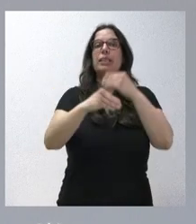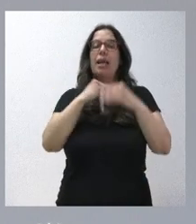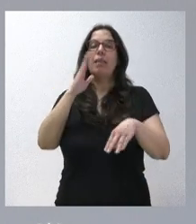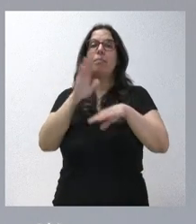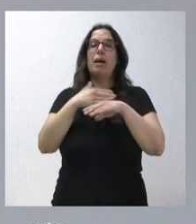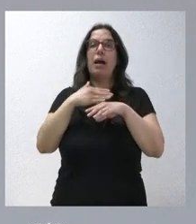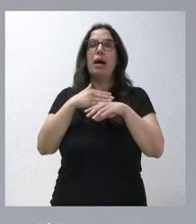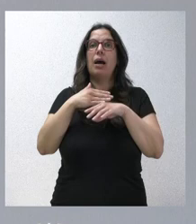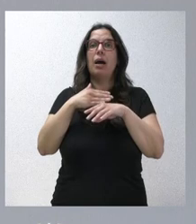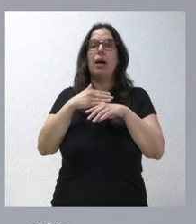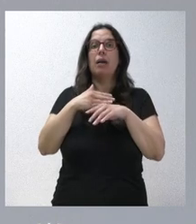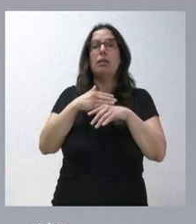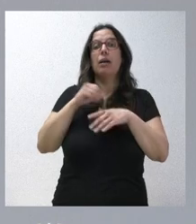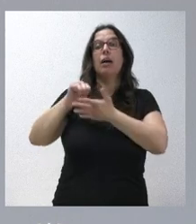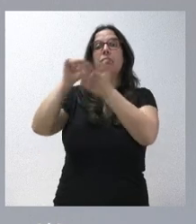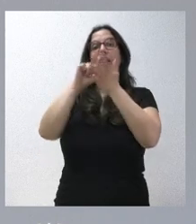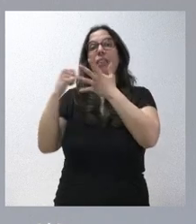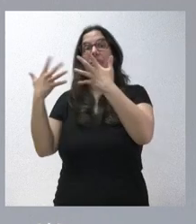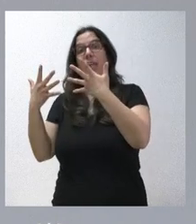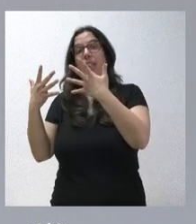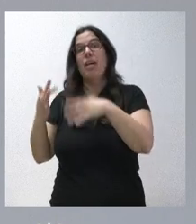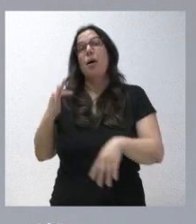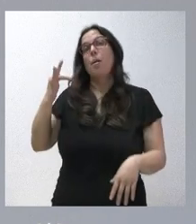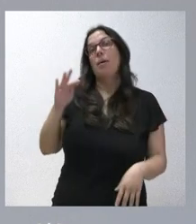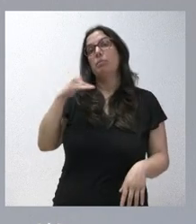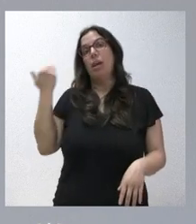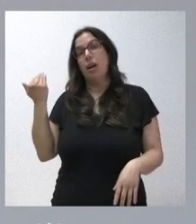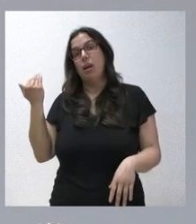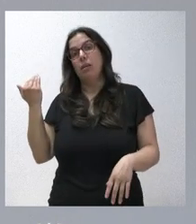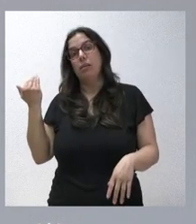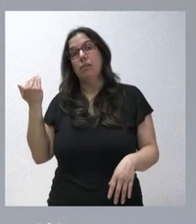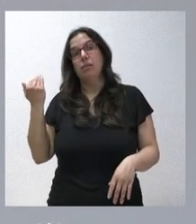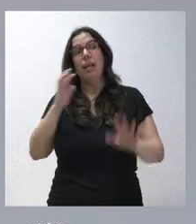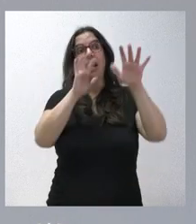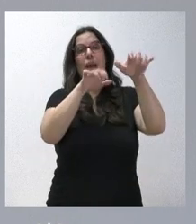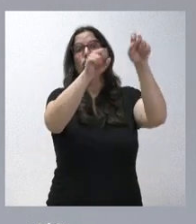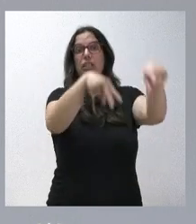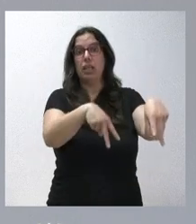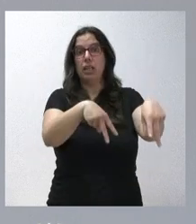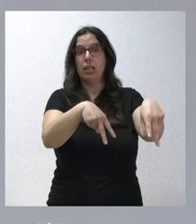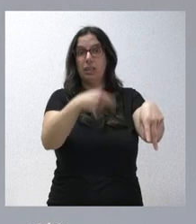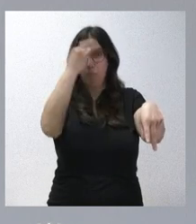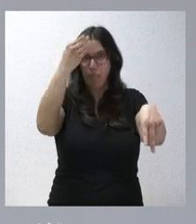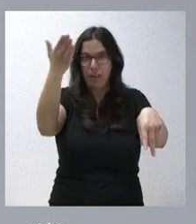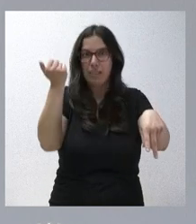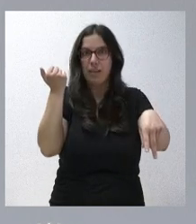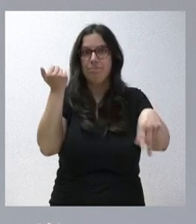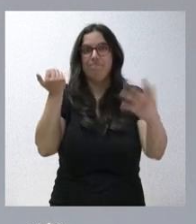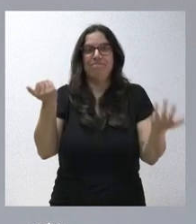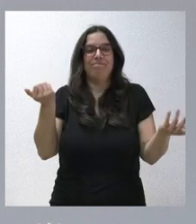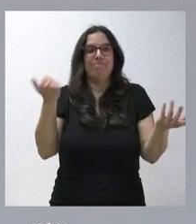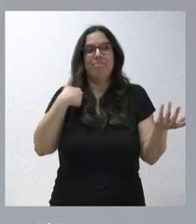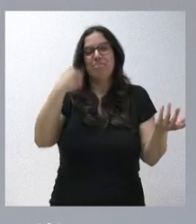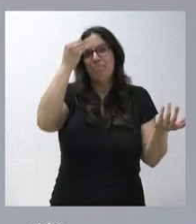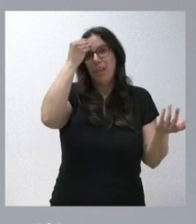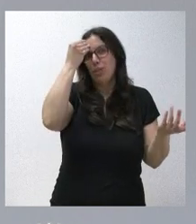10 municipios y villalar de los comuneros y hubiéramos dejado a León fuera de esa programación general creo que